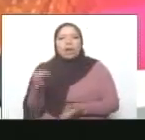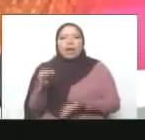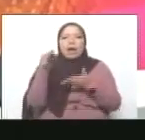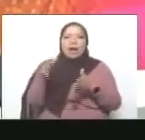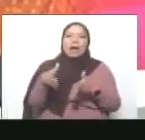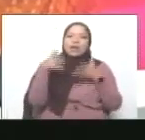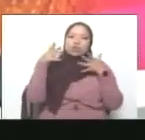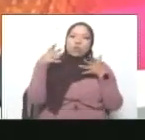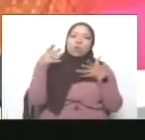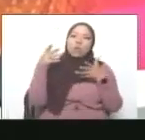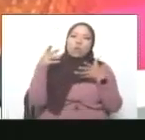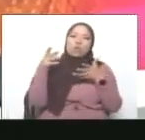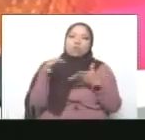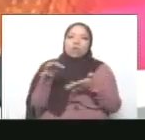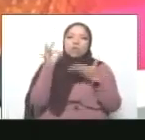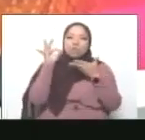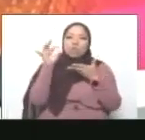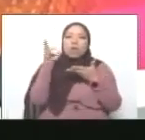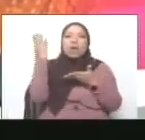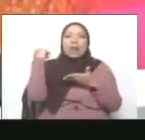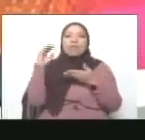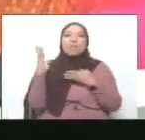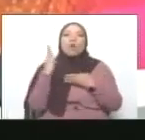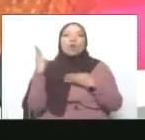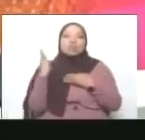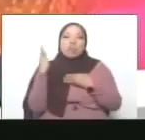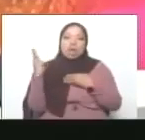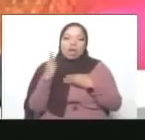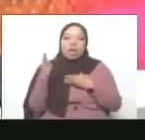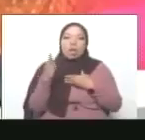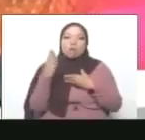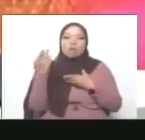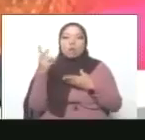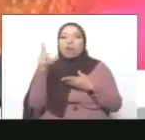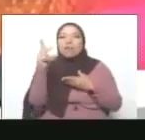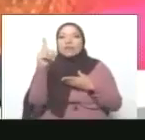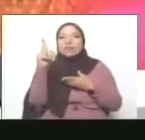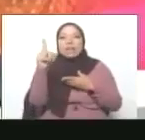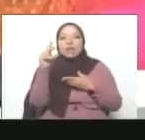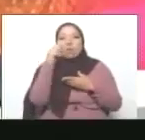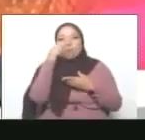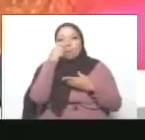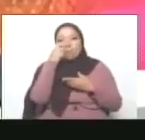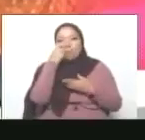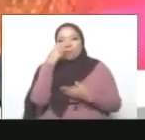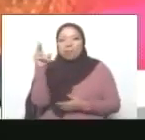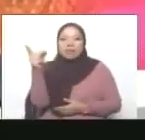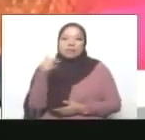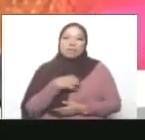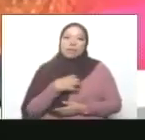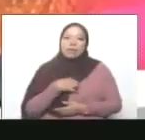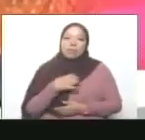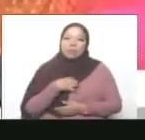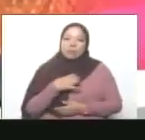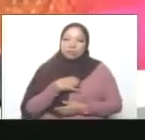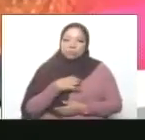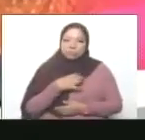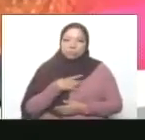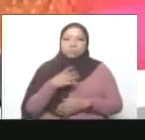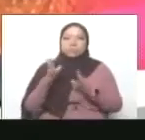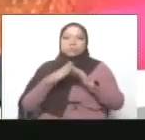la taza de bronce el año pasado, el tercer premio, café de la hacienda La